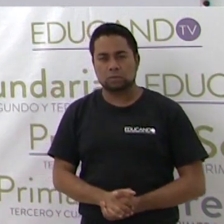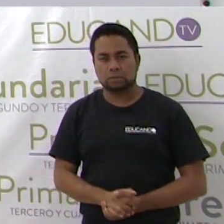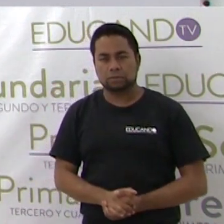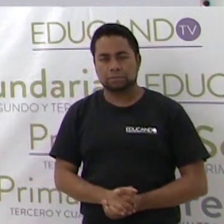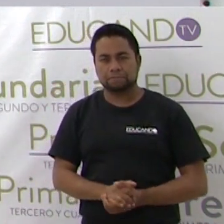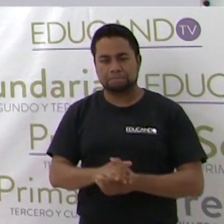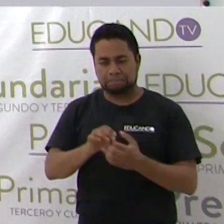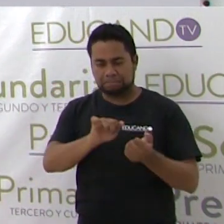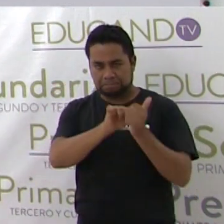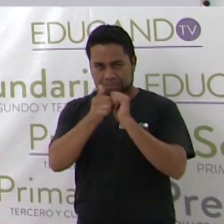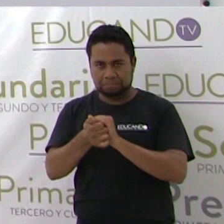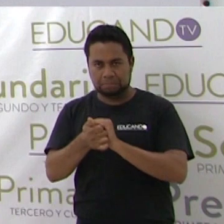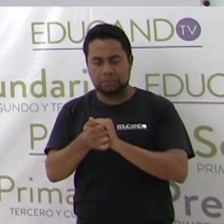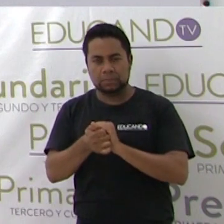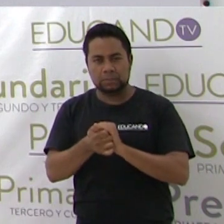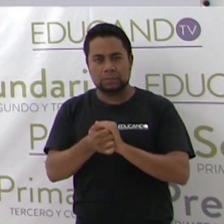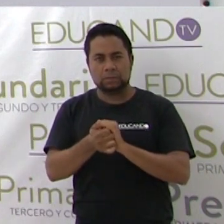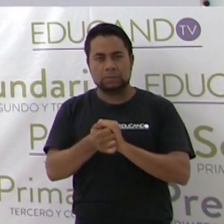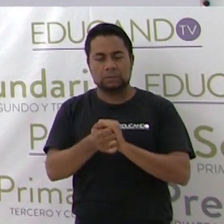conjugados